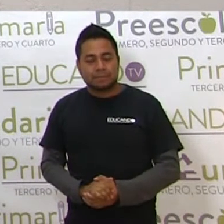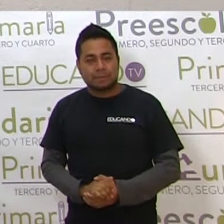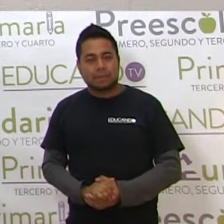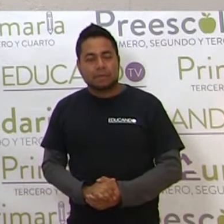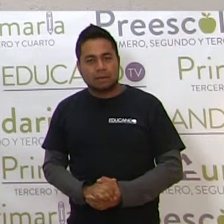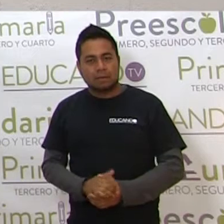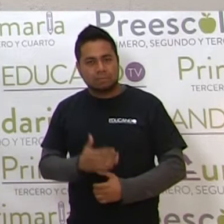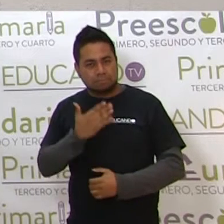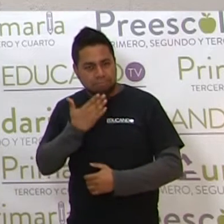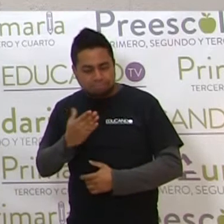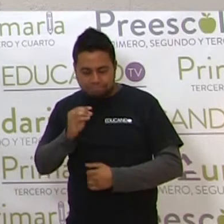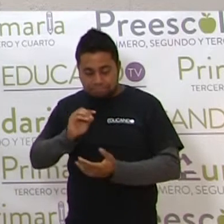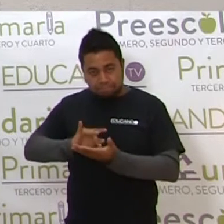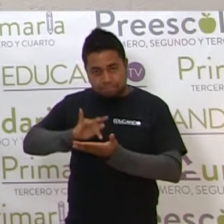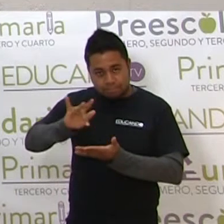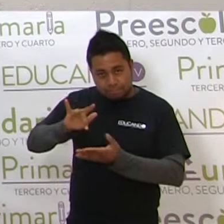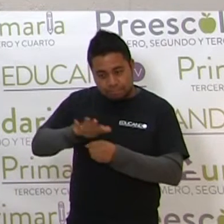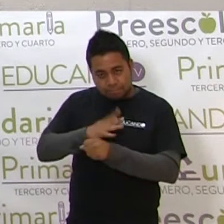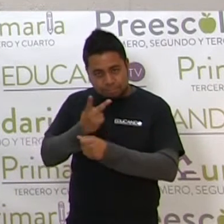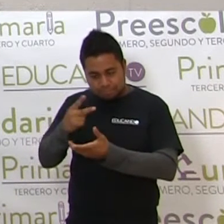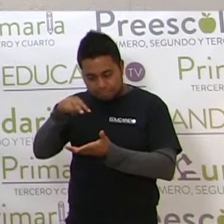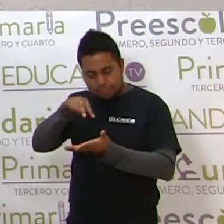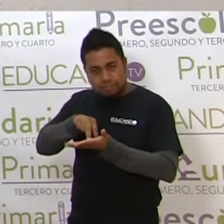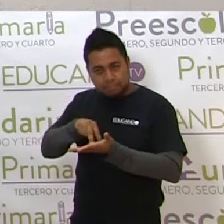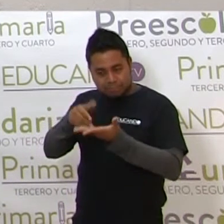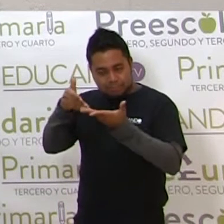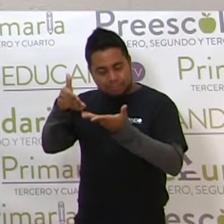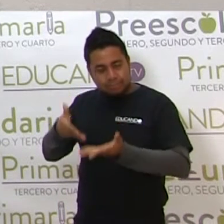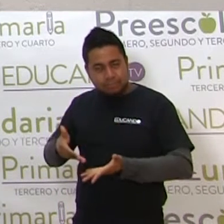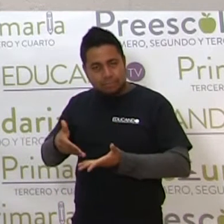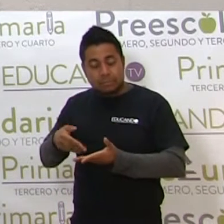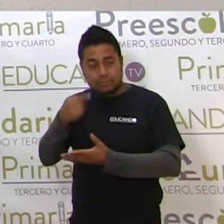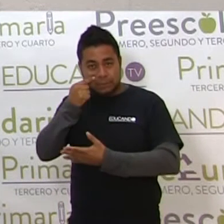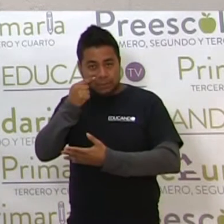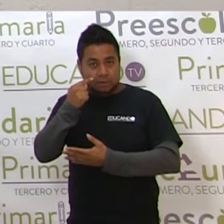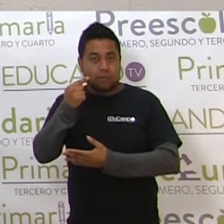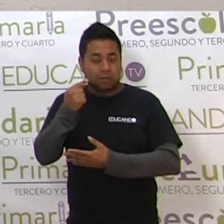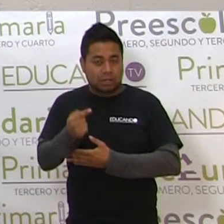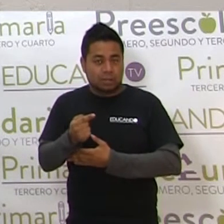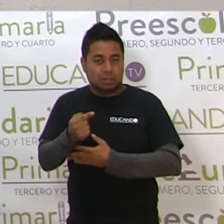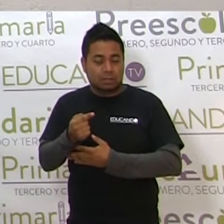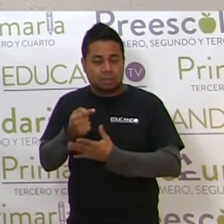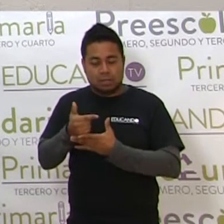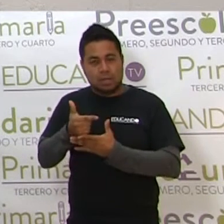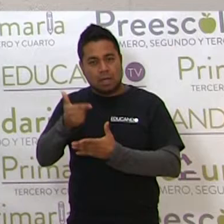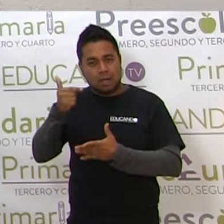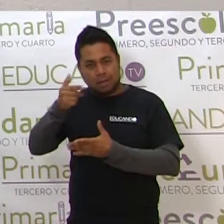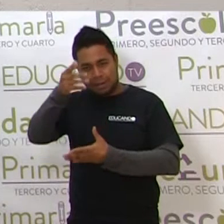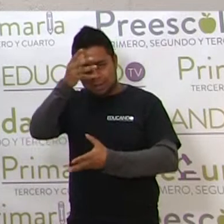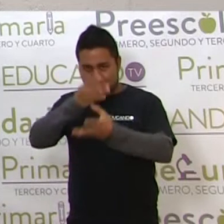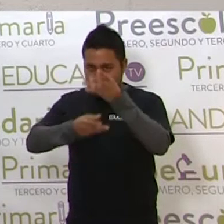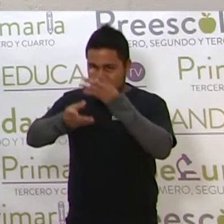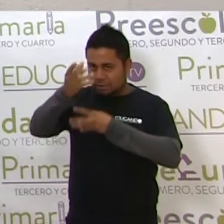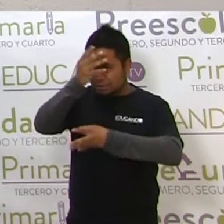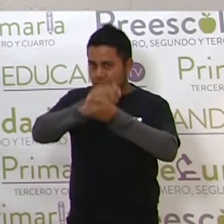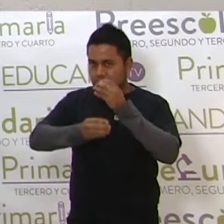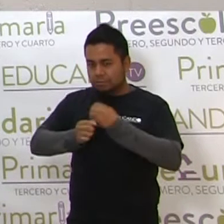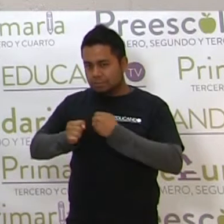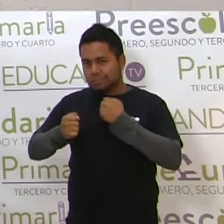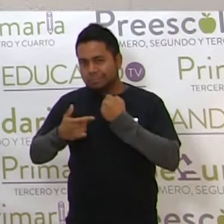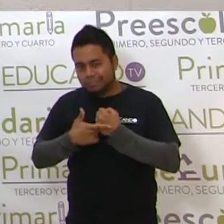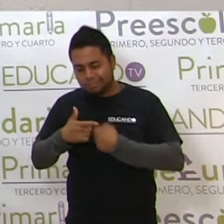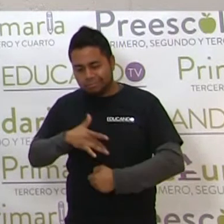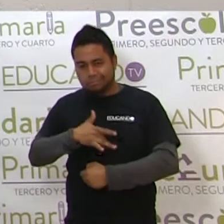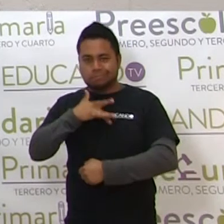bien muchas gracias por estar con nosotros fíjense que hemos estado aprendiendo alguna algunos